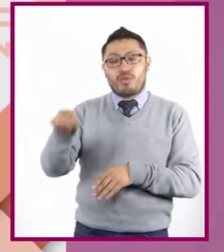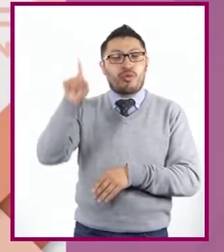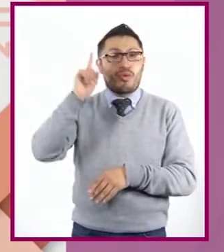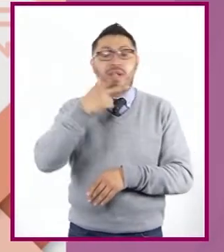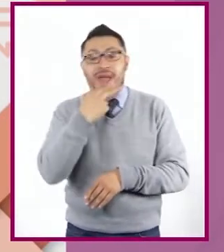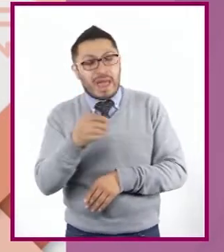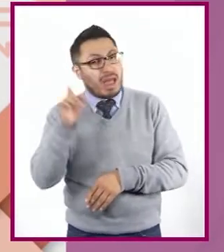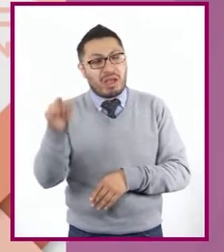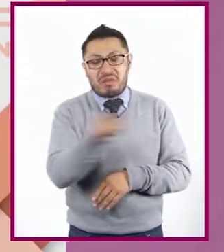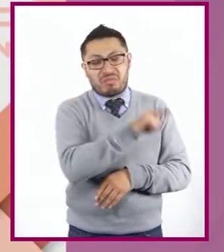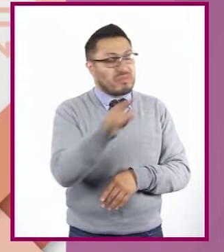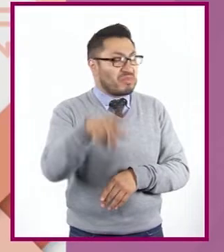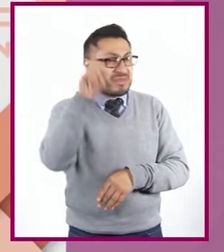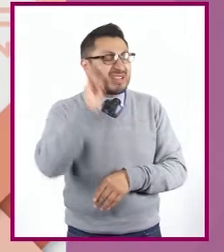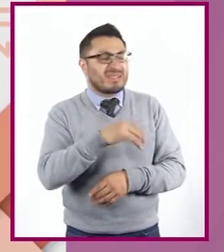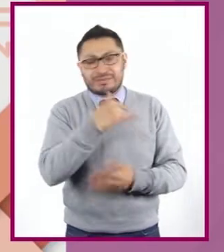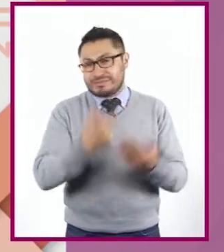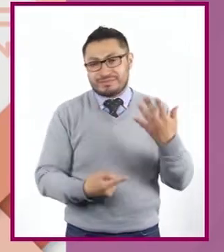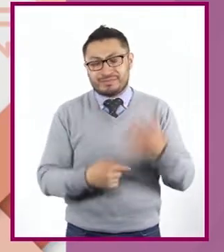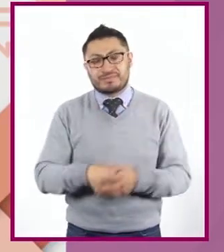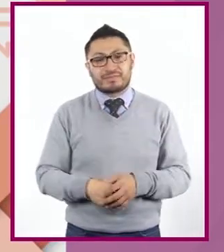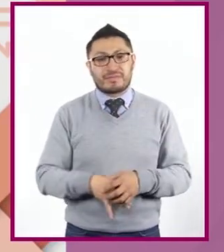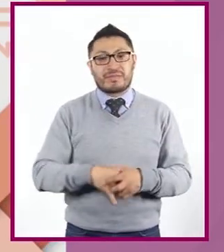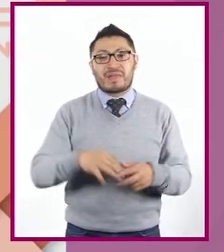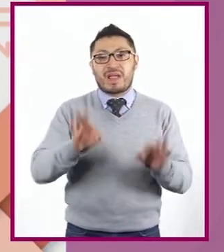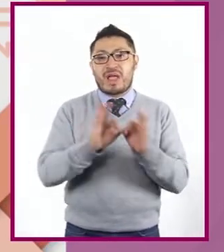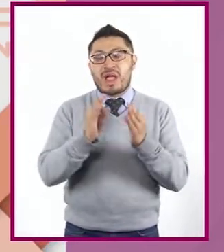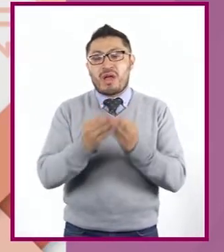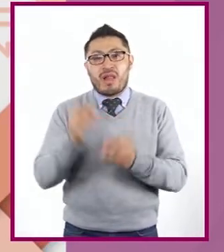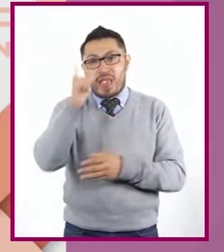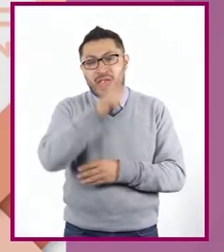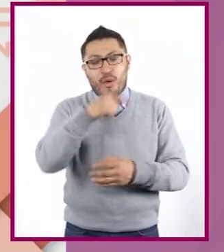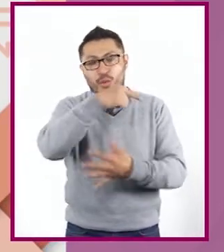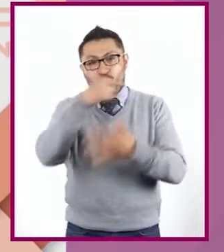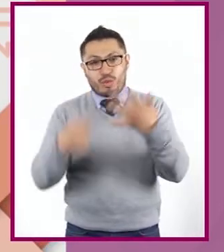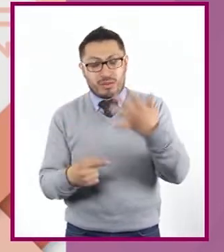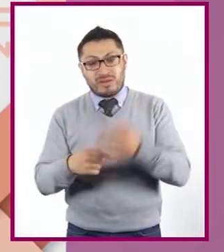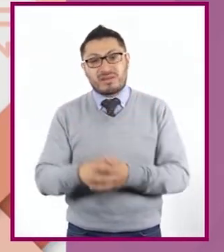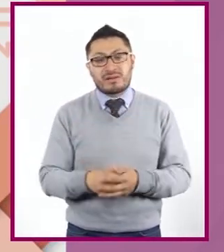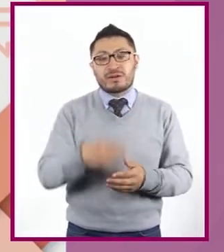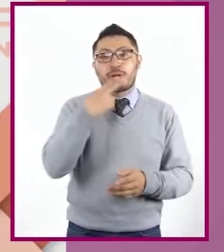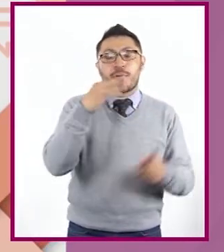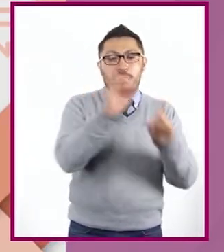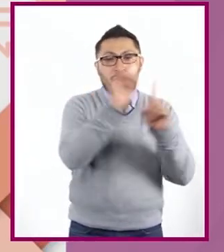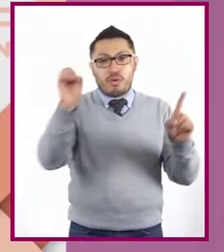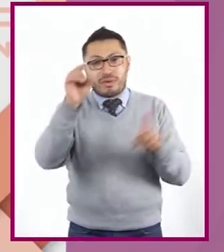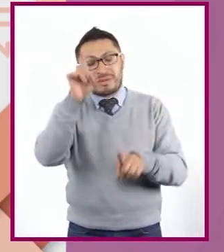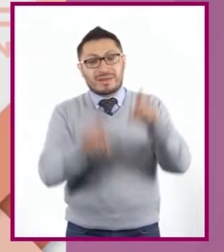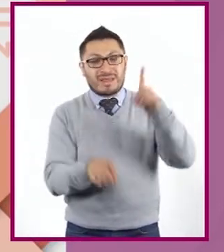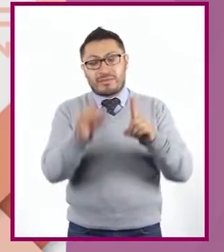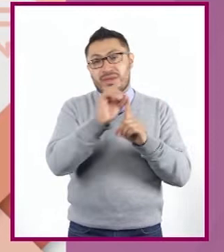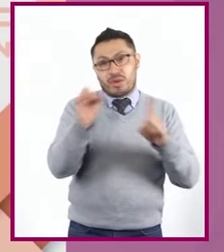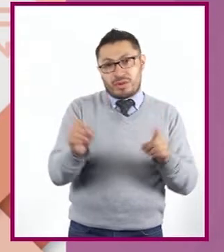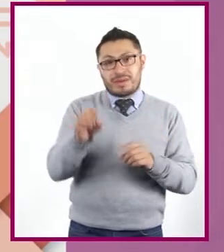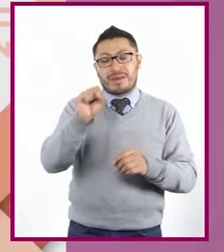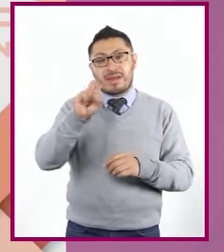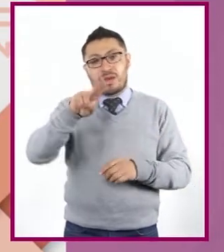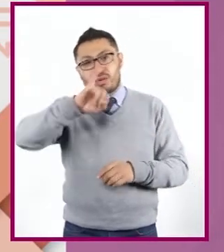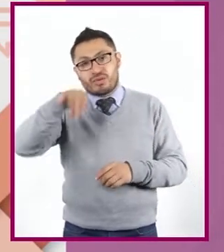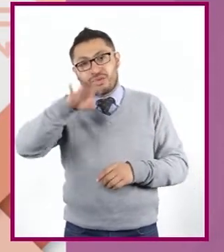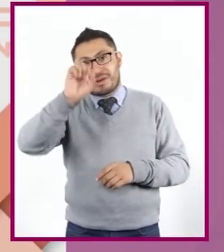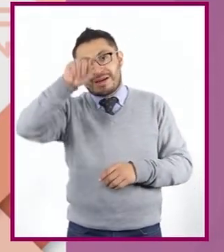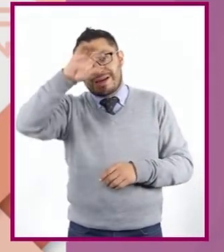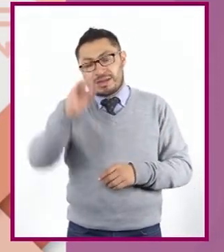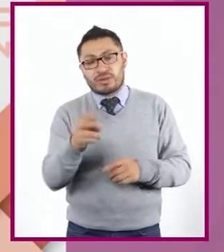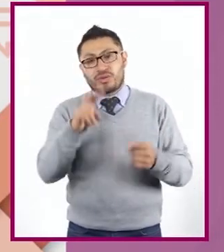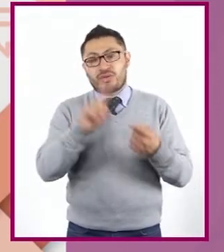protagonistas. Vocabulario variado. Utilización de oraciones según el orden, sujeto, verbo,